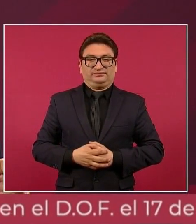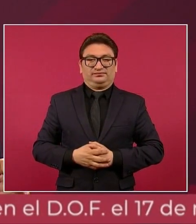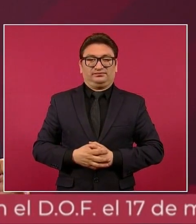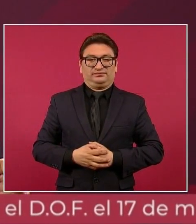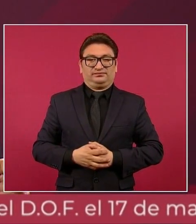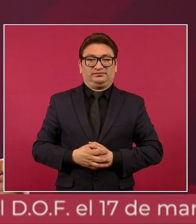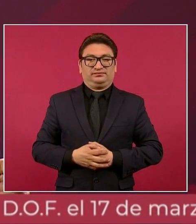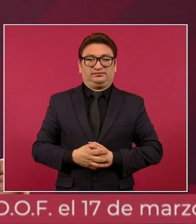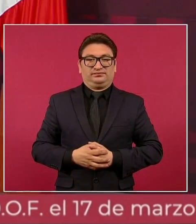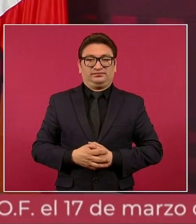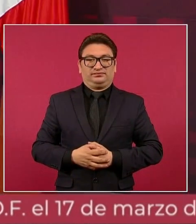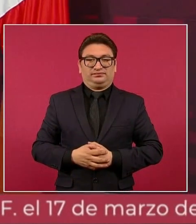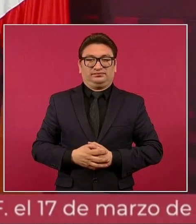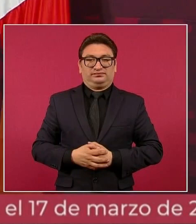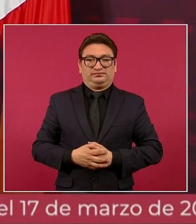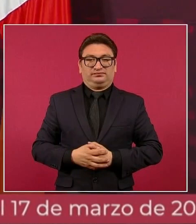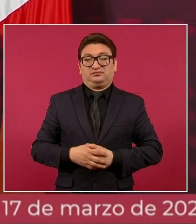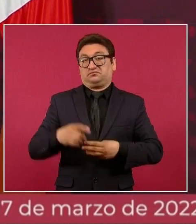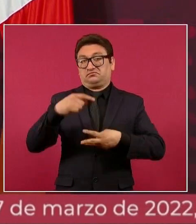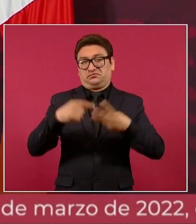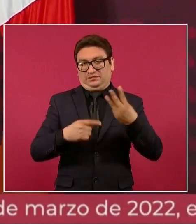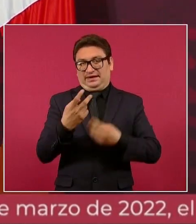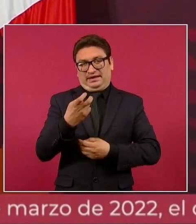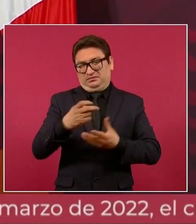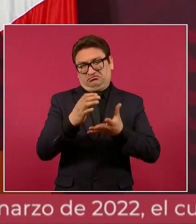Básicamente es eso.